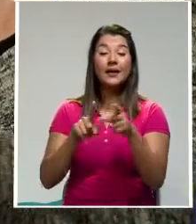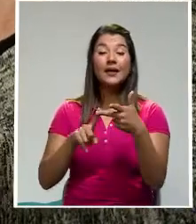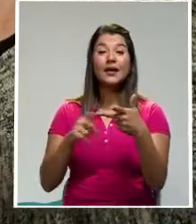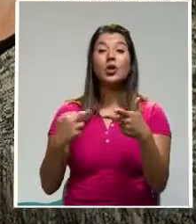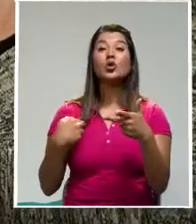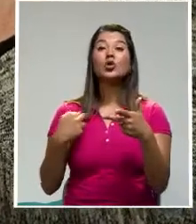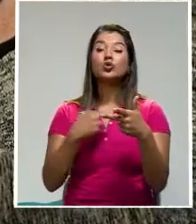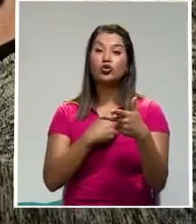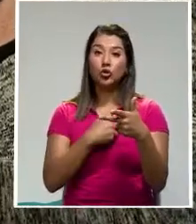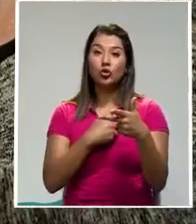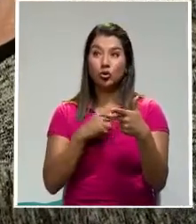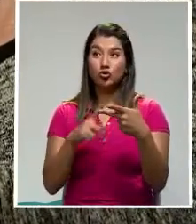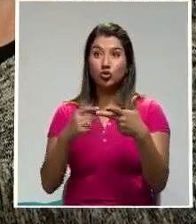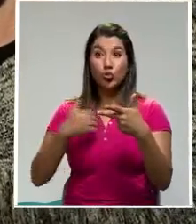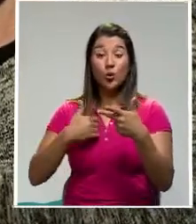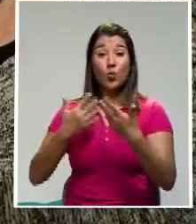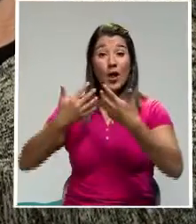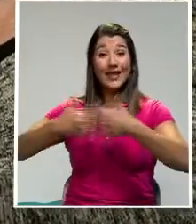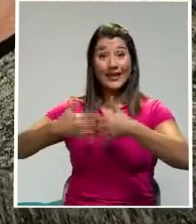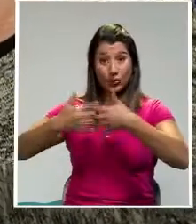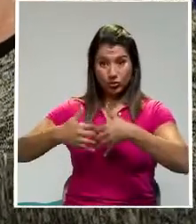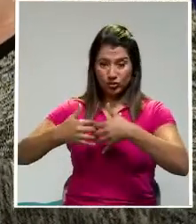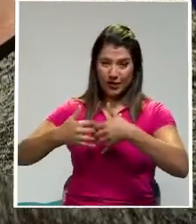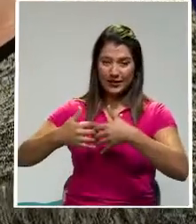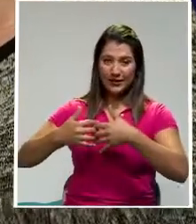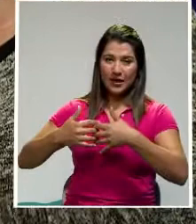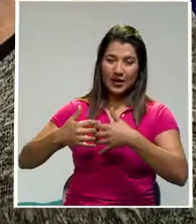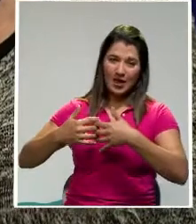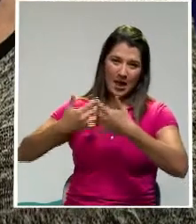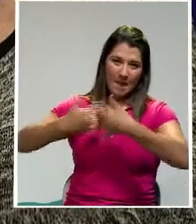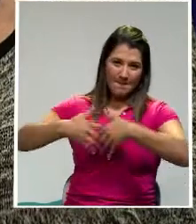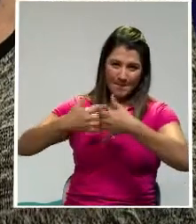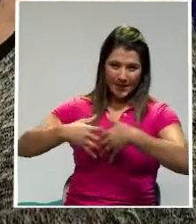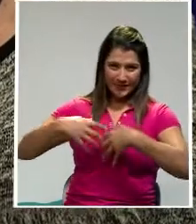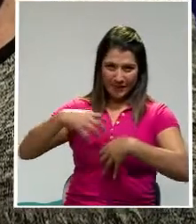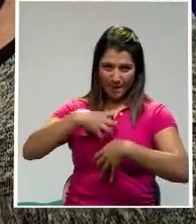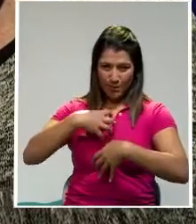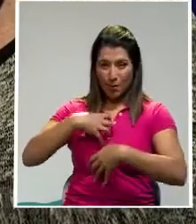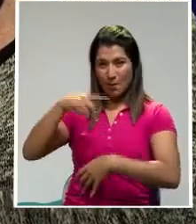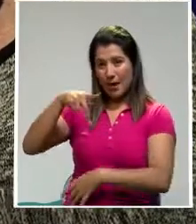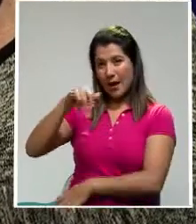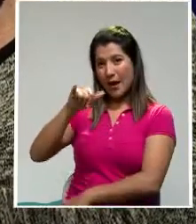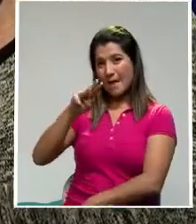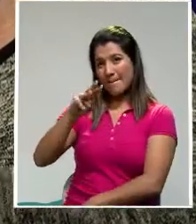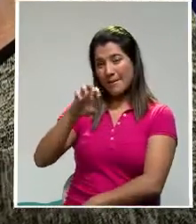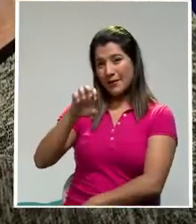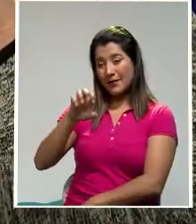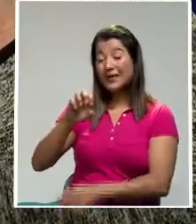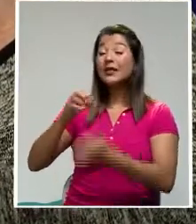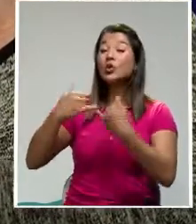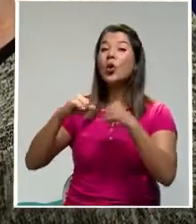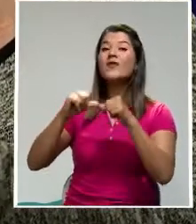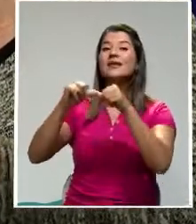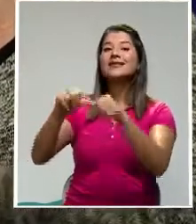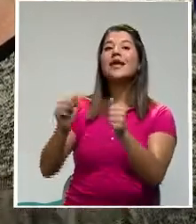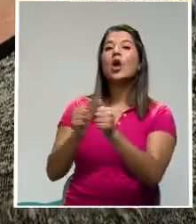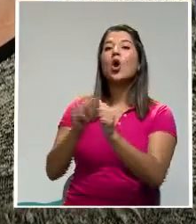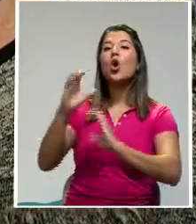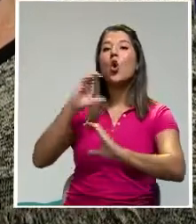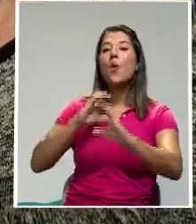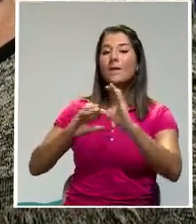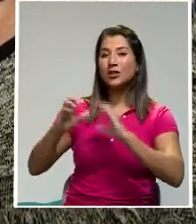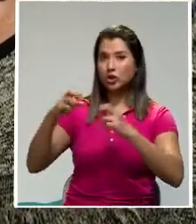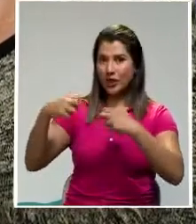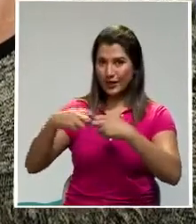tenido industria, pymes, que sigue funcionando con lo que llamamos ahora el e-commerce, el comercio